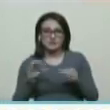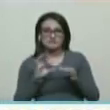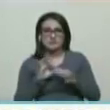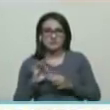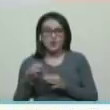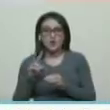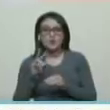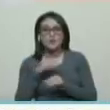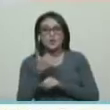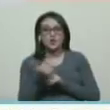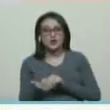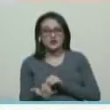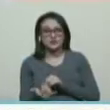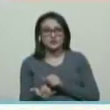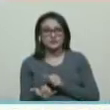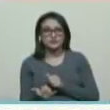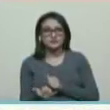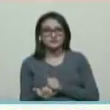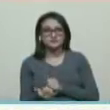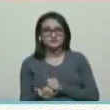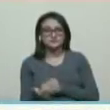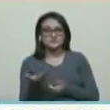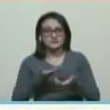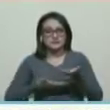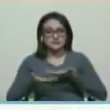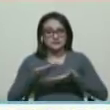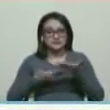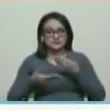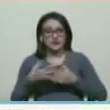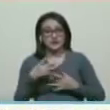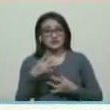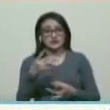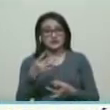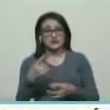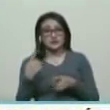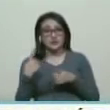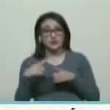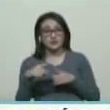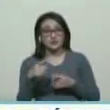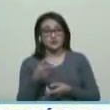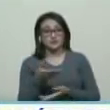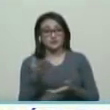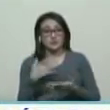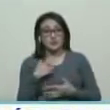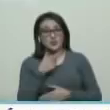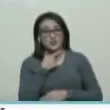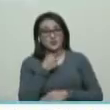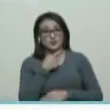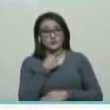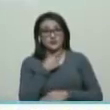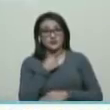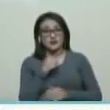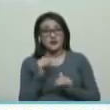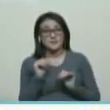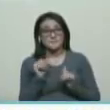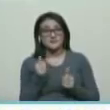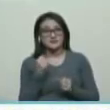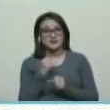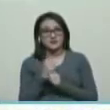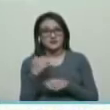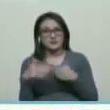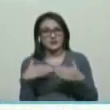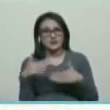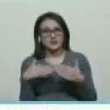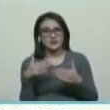nuevos proyectos que van a ser de mutuo interés, y a nosotros nos gustaría empezar a trabajar